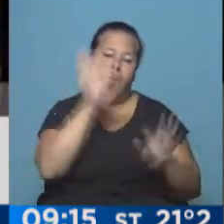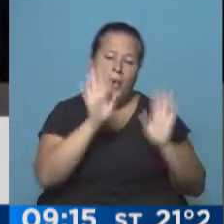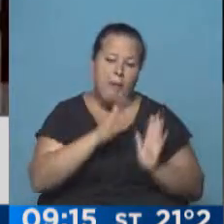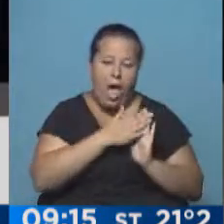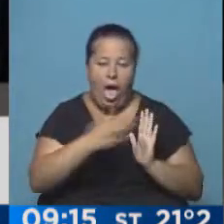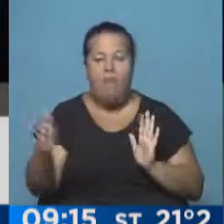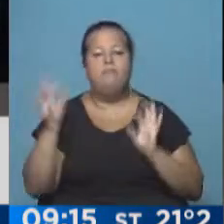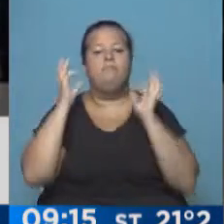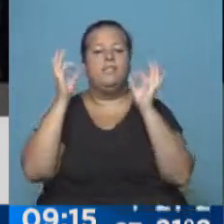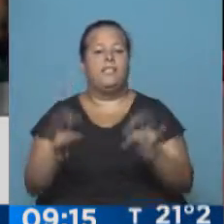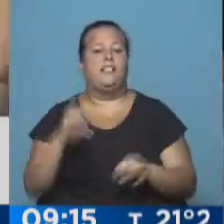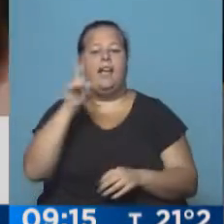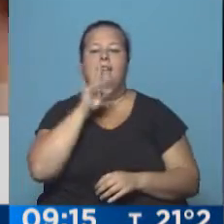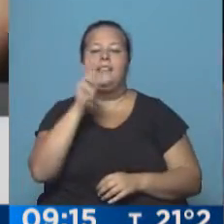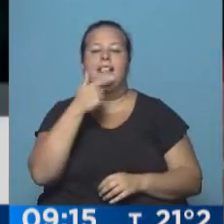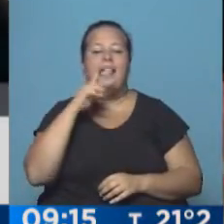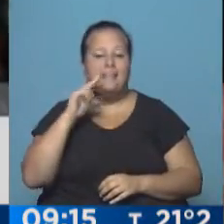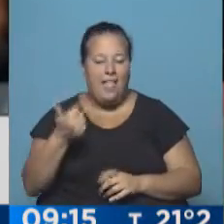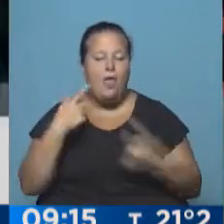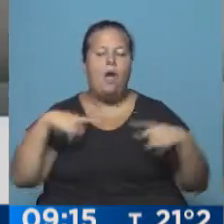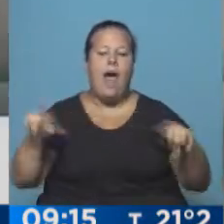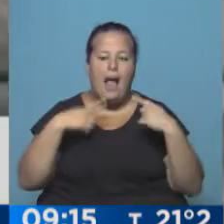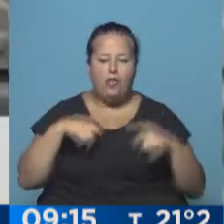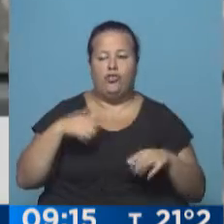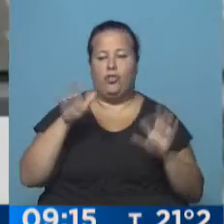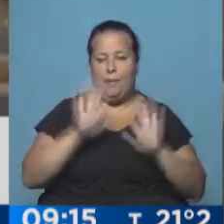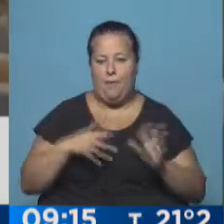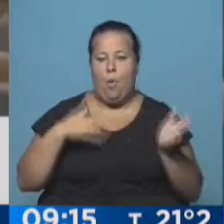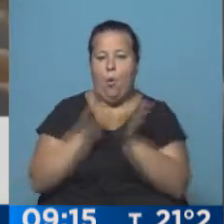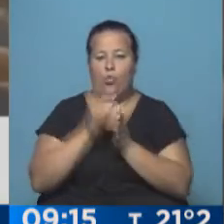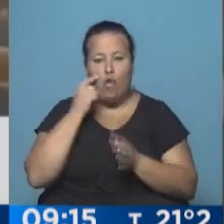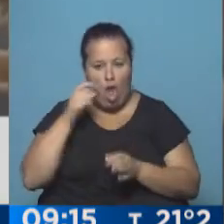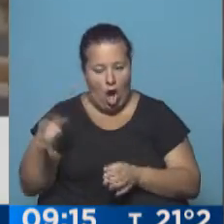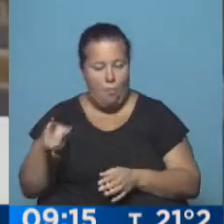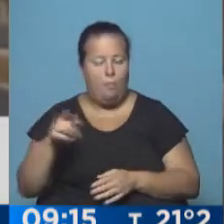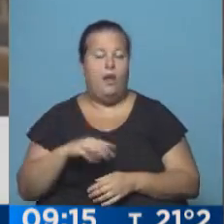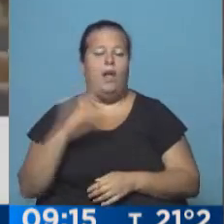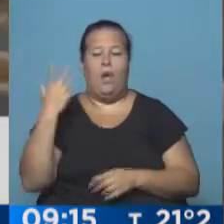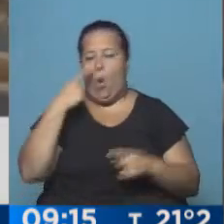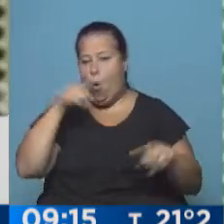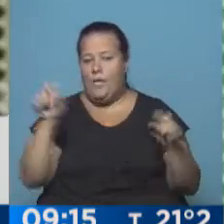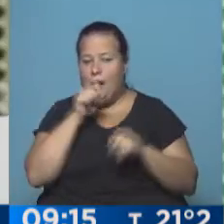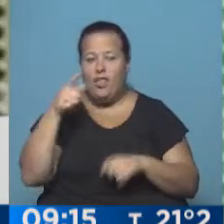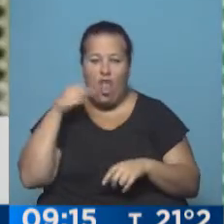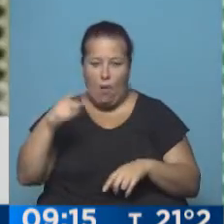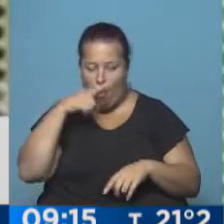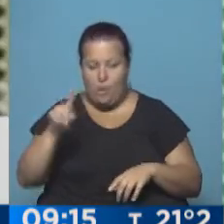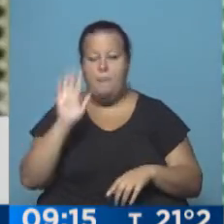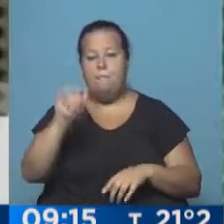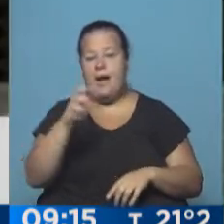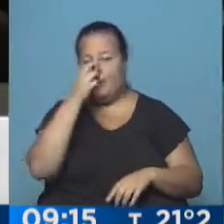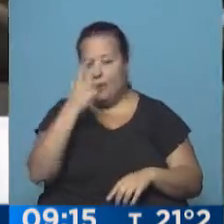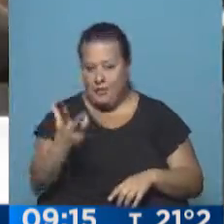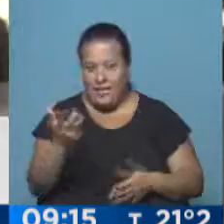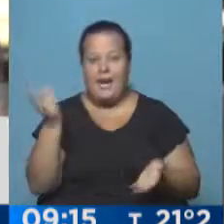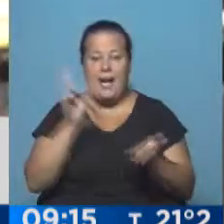llegamos ahora a la trastienda en un concierto que estamos haciendo junto a keniata los últimos conciertos de keniatas martes 23